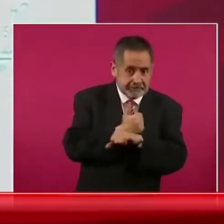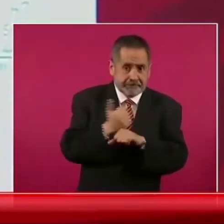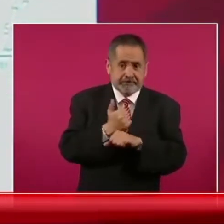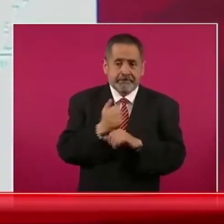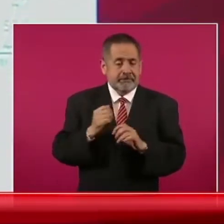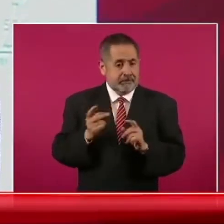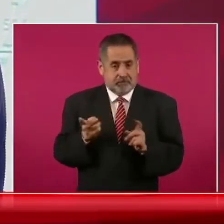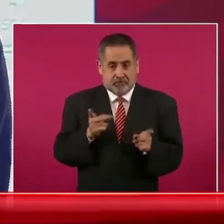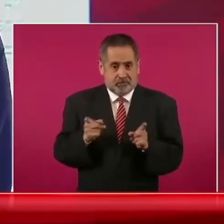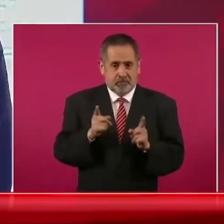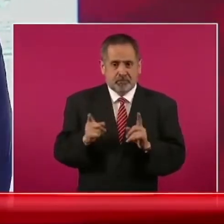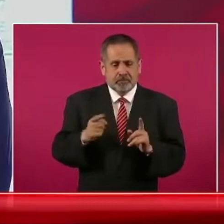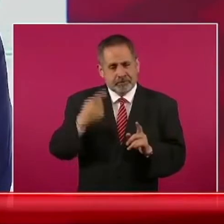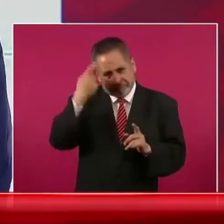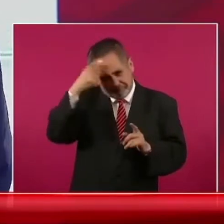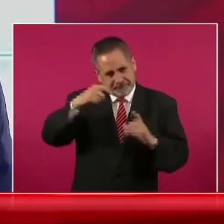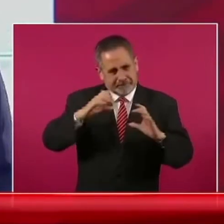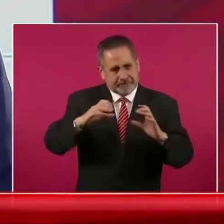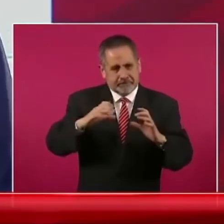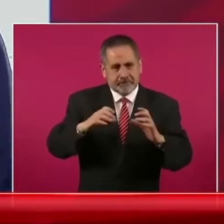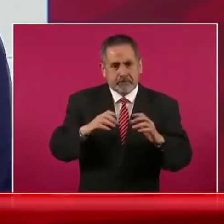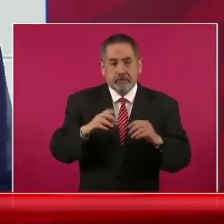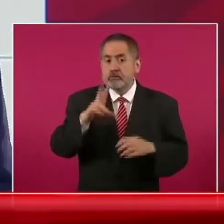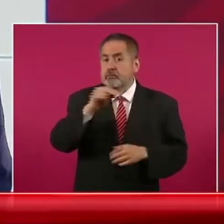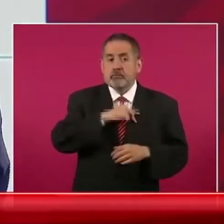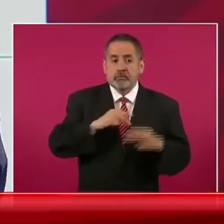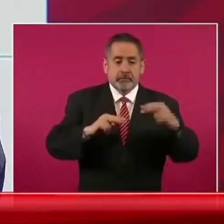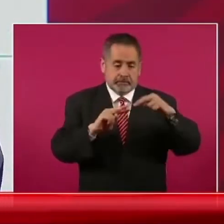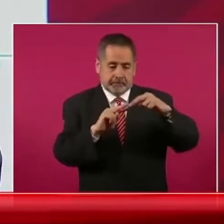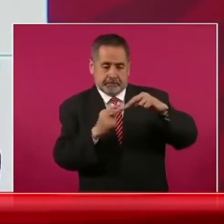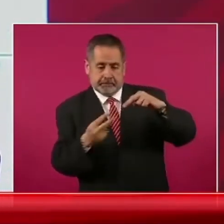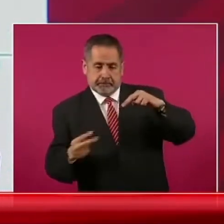cuidando que no sea transgénico